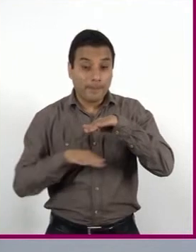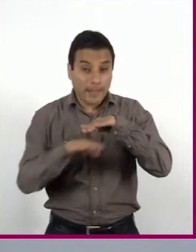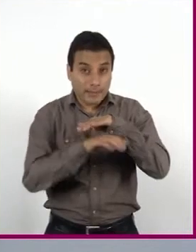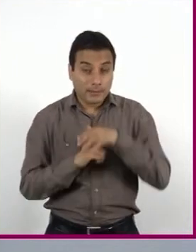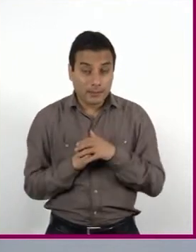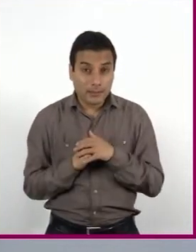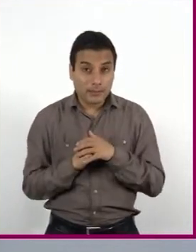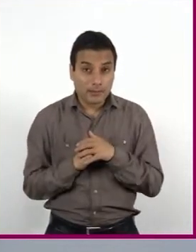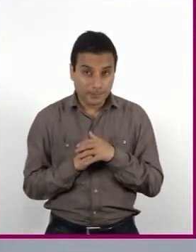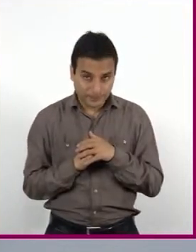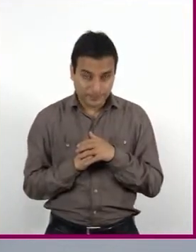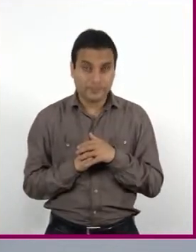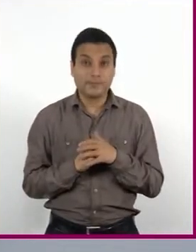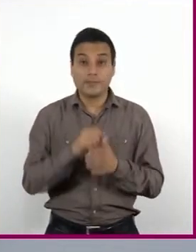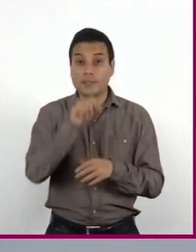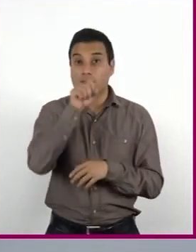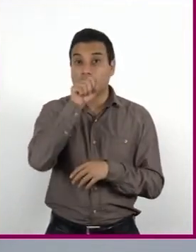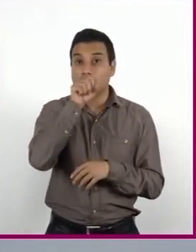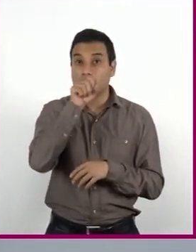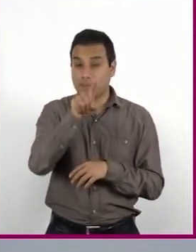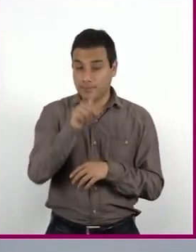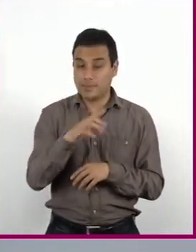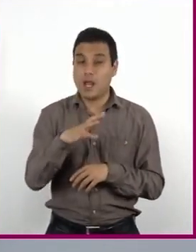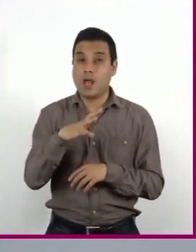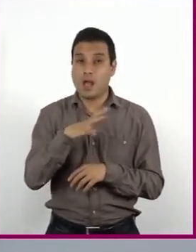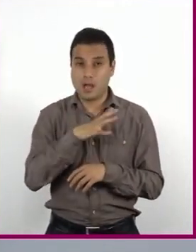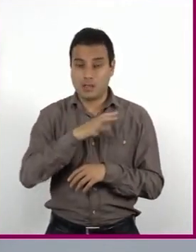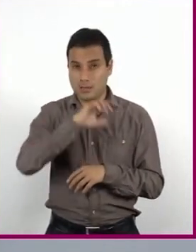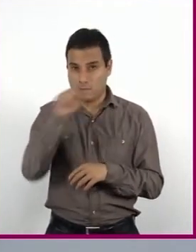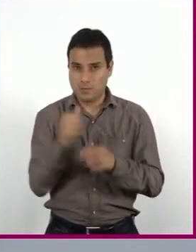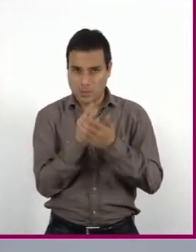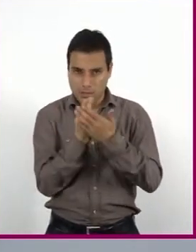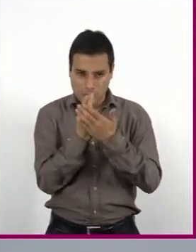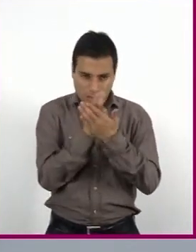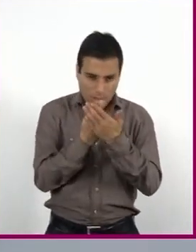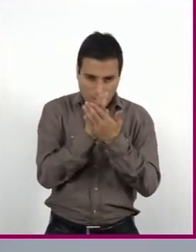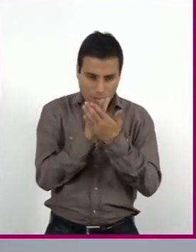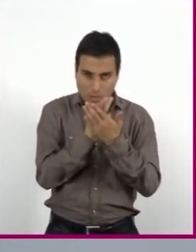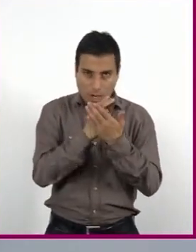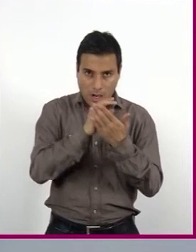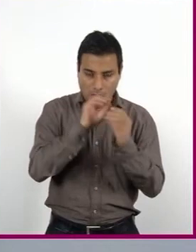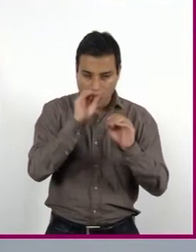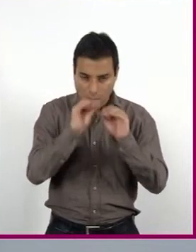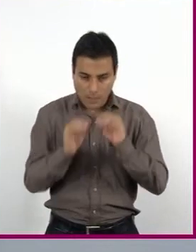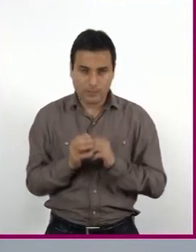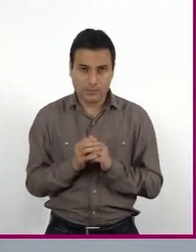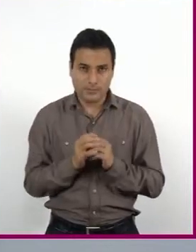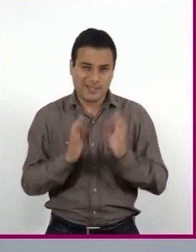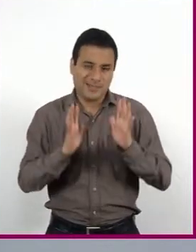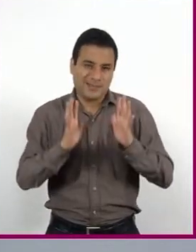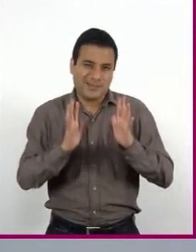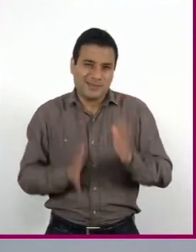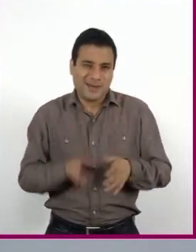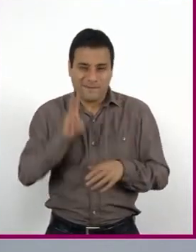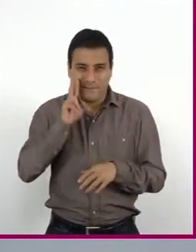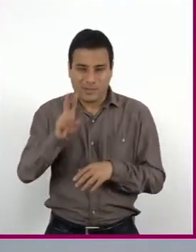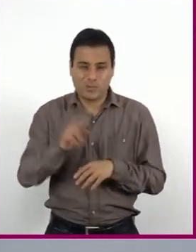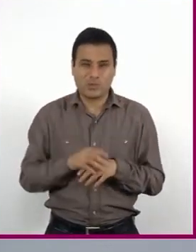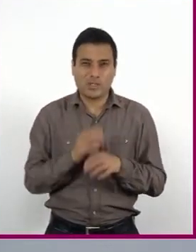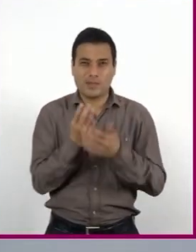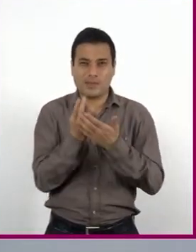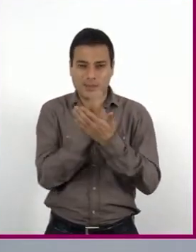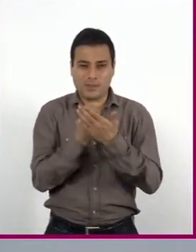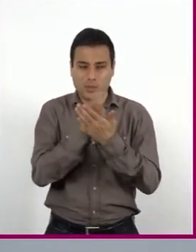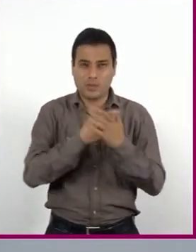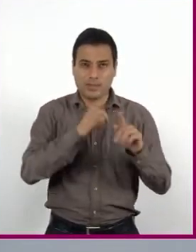o, en su caso, del cuerpo geométrico y su desarrollo plano. Hemos visto el desarrollo plano de prismas rectos donde